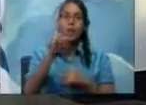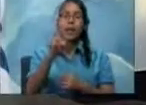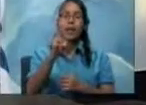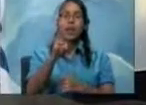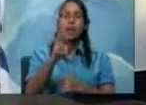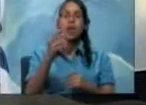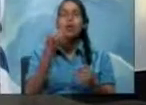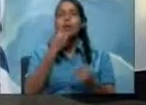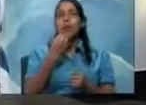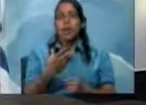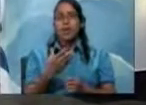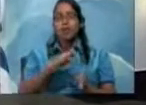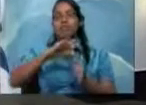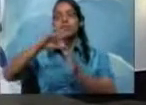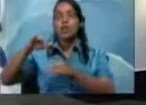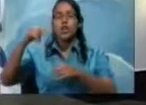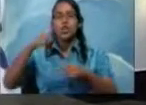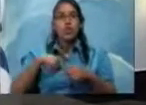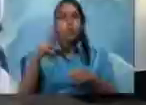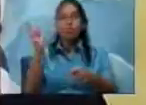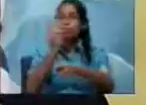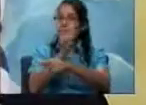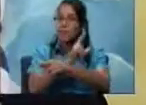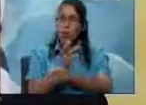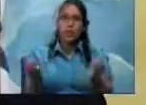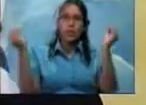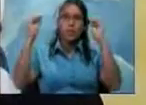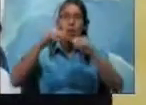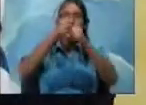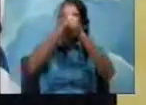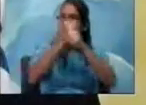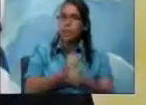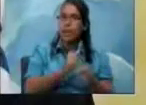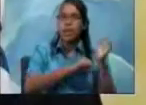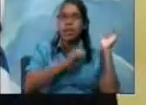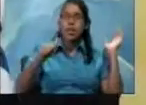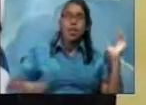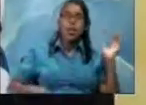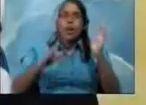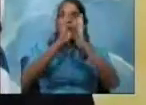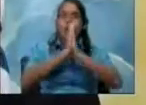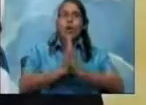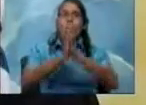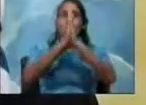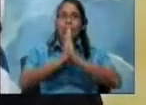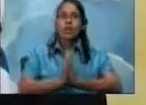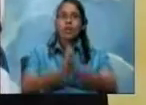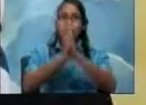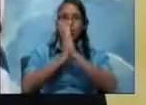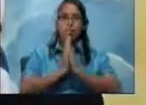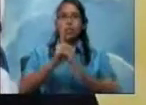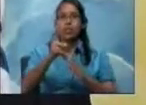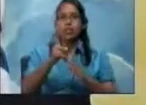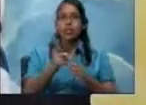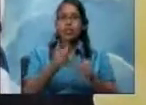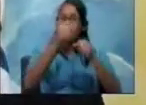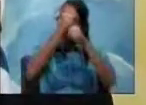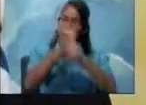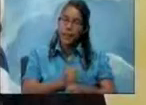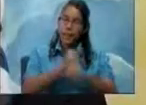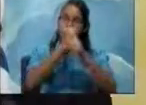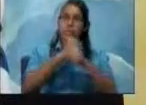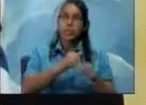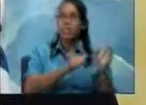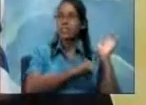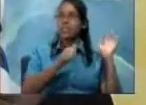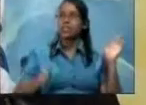doctor puerta yo Inmediatamente me hubiese puesto a esperar al señor en oración en en en retiro allí esperando que el